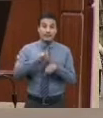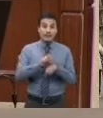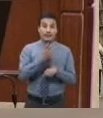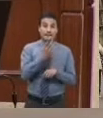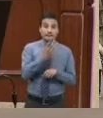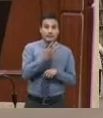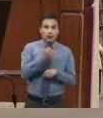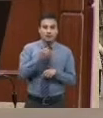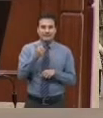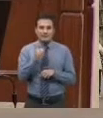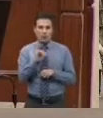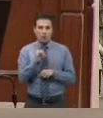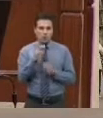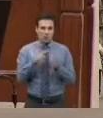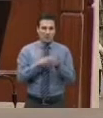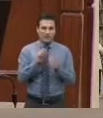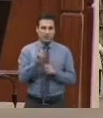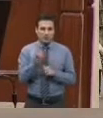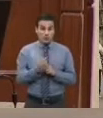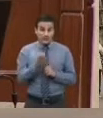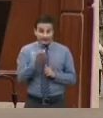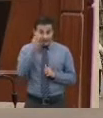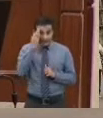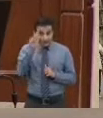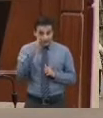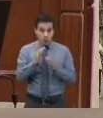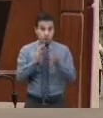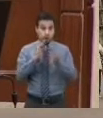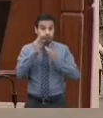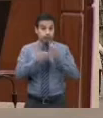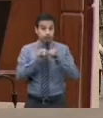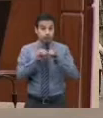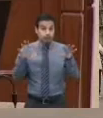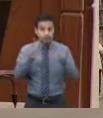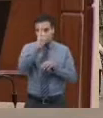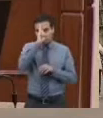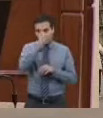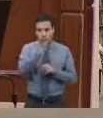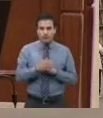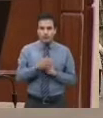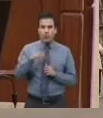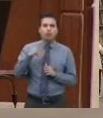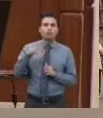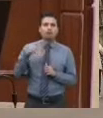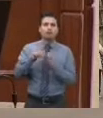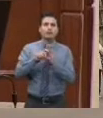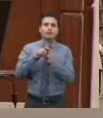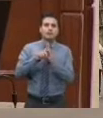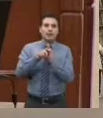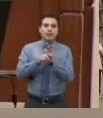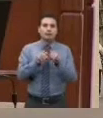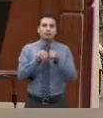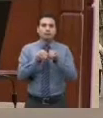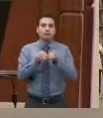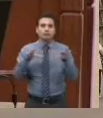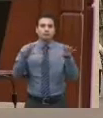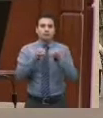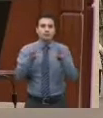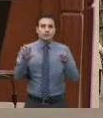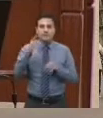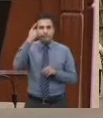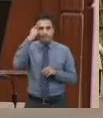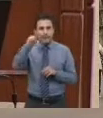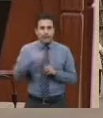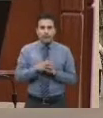junio de este año, es decir, en la etapa de veda electoral, emitieron mensajes en sus historias de Instagram dirigidos a